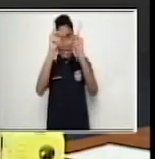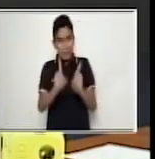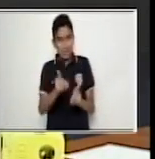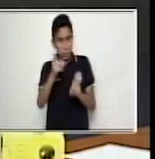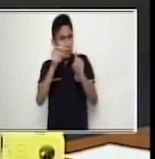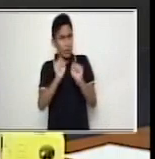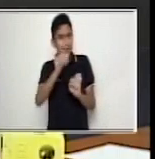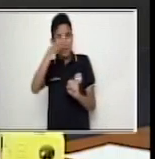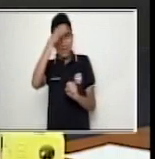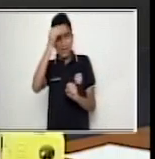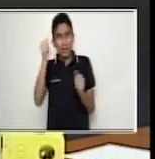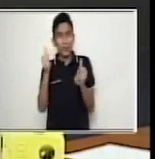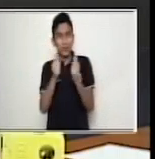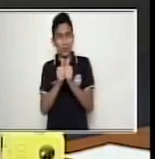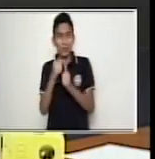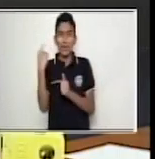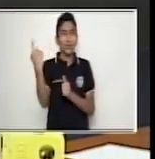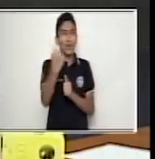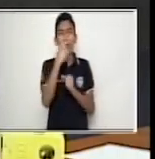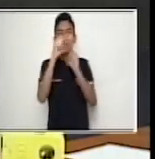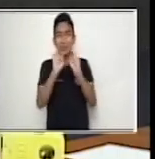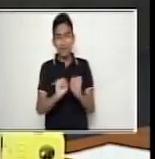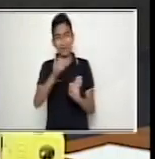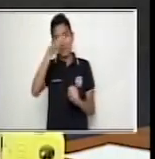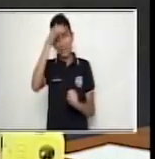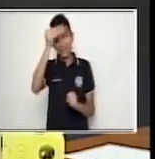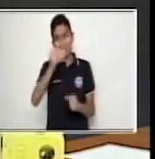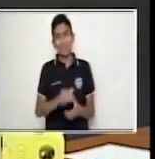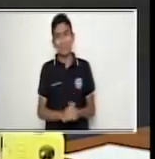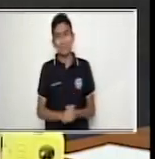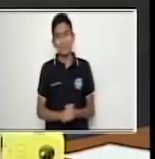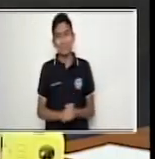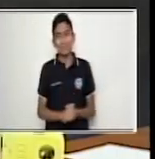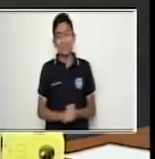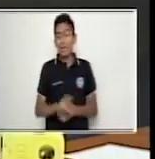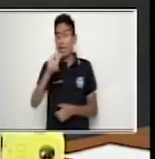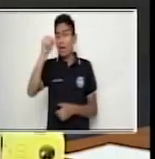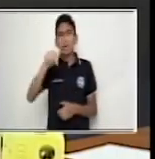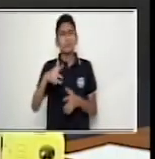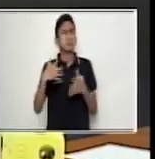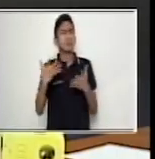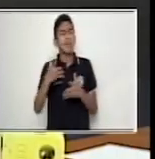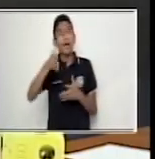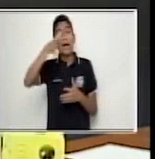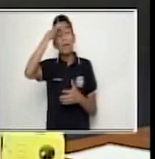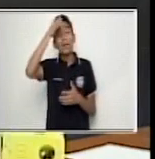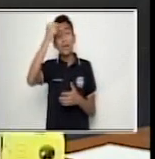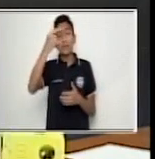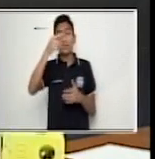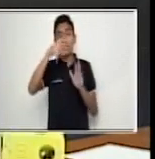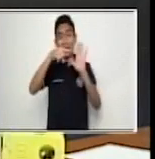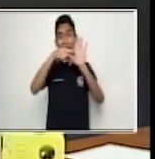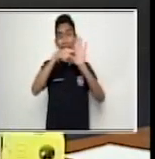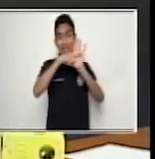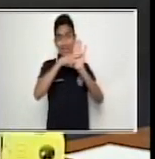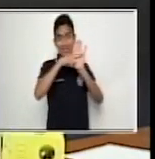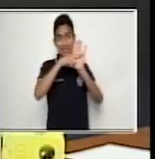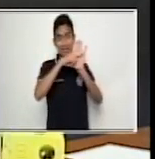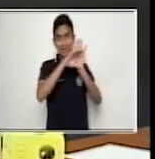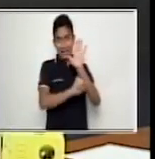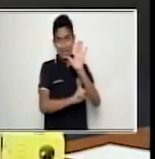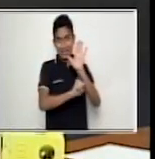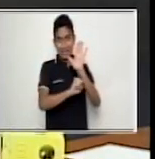momento de aprendizaje. Todos podemos aprender. En esta sesión aprenderemos la resta de